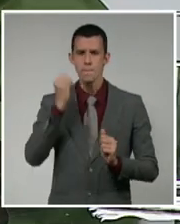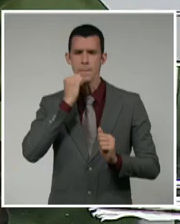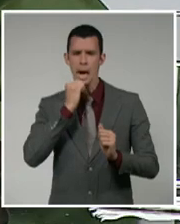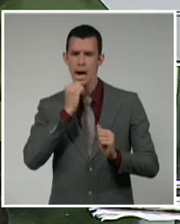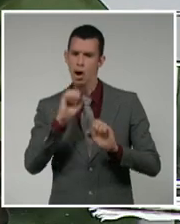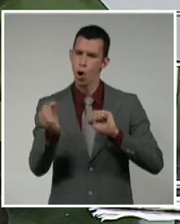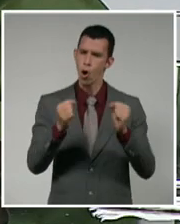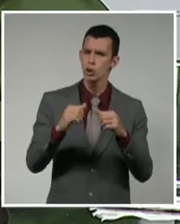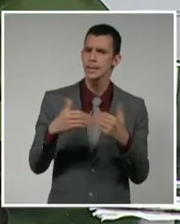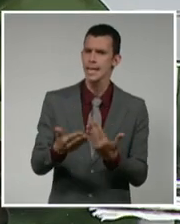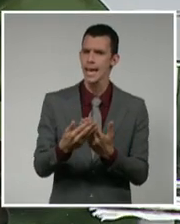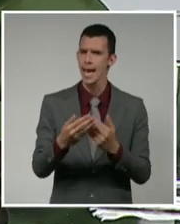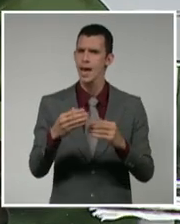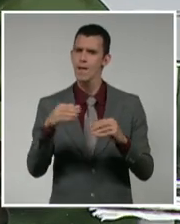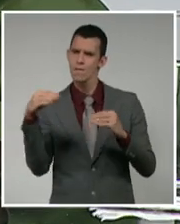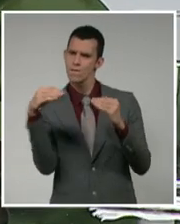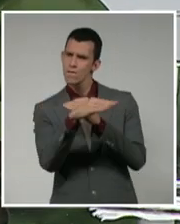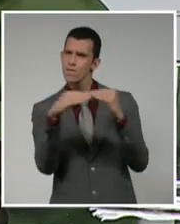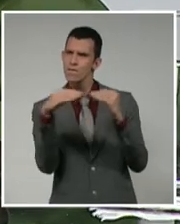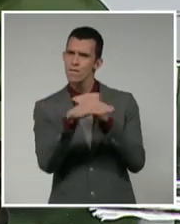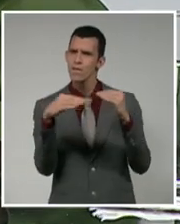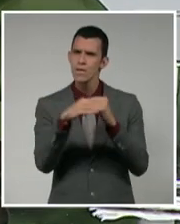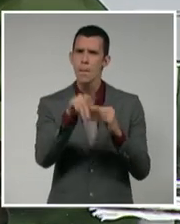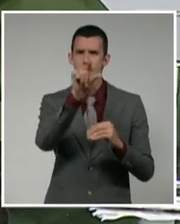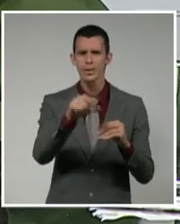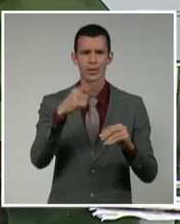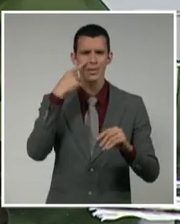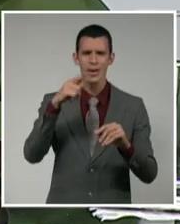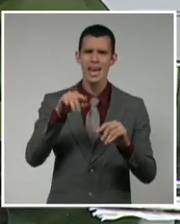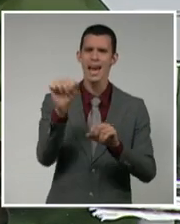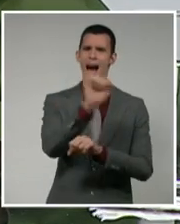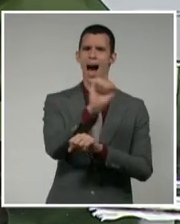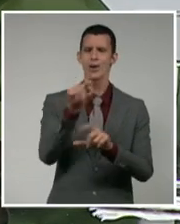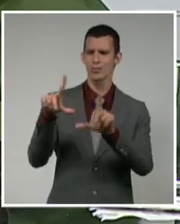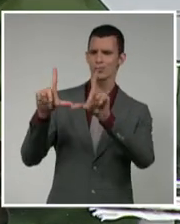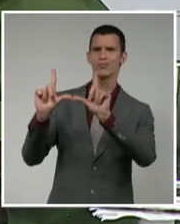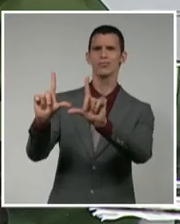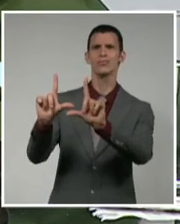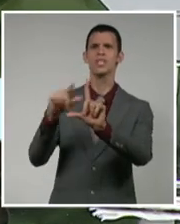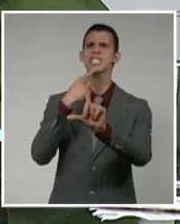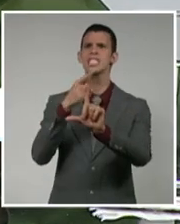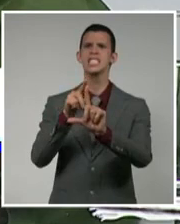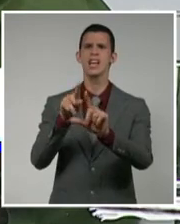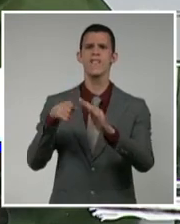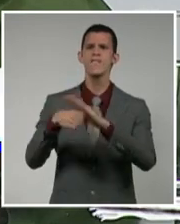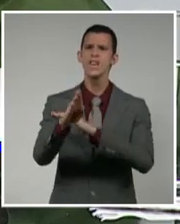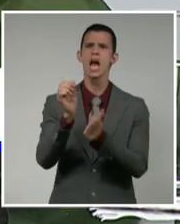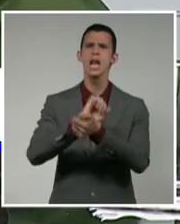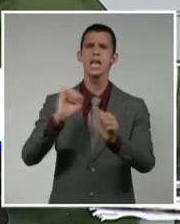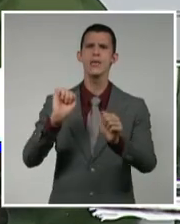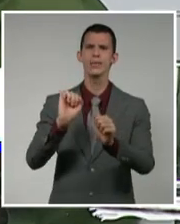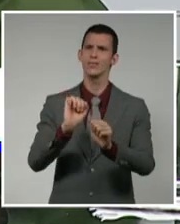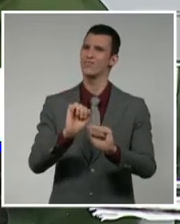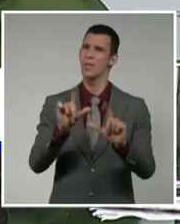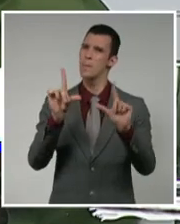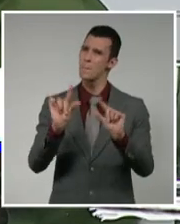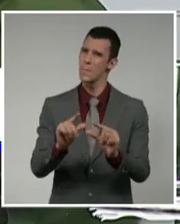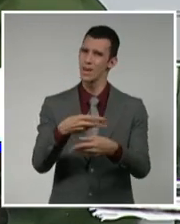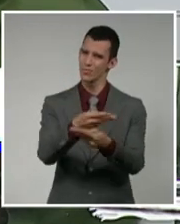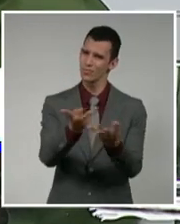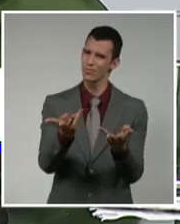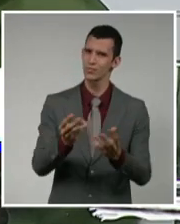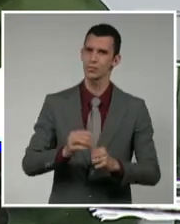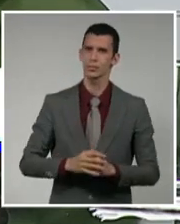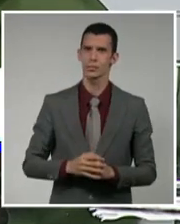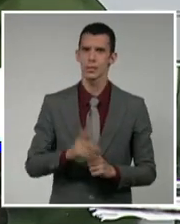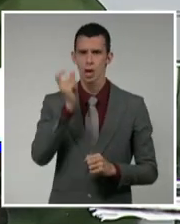provinciales para disminuir el número de vehículos autorizados. En ningún caso se aumentará lo ya existente. Eso es un